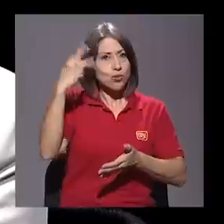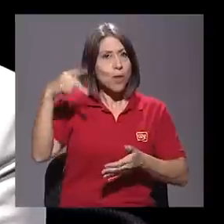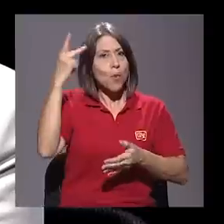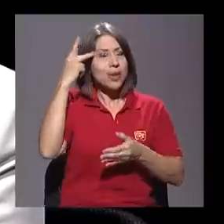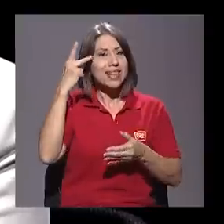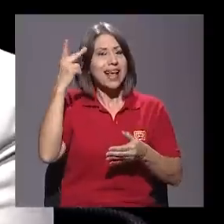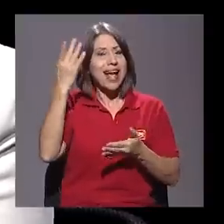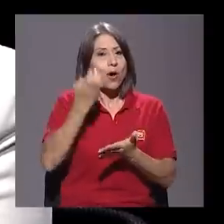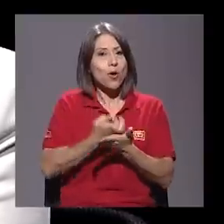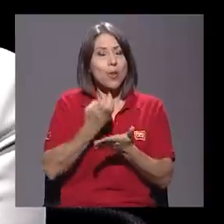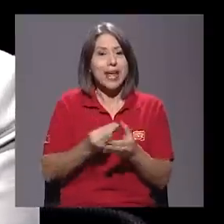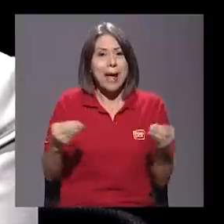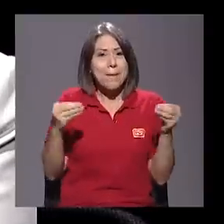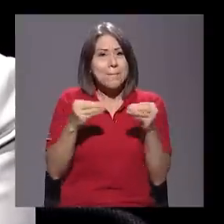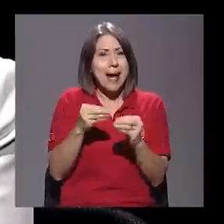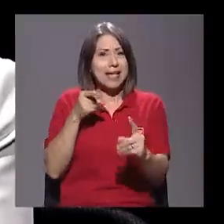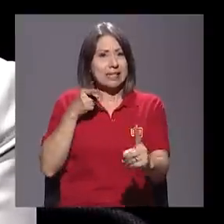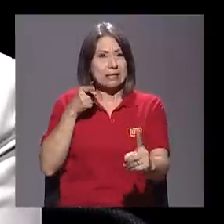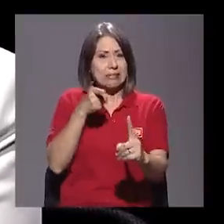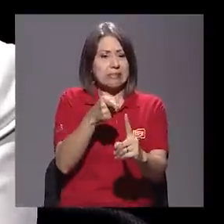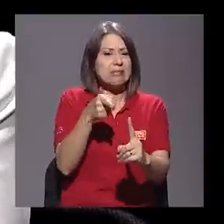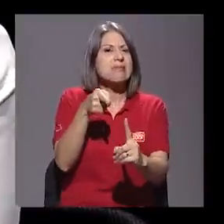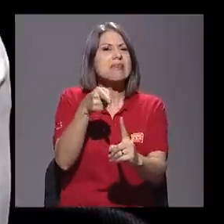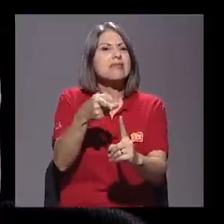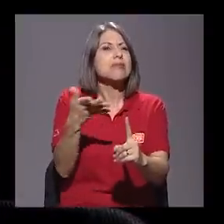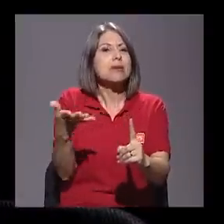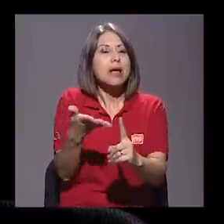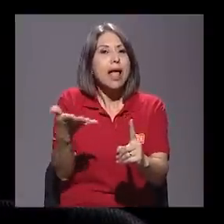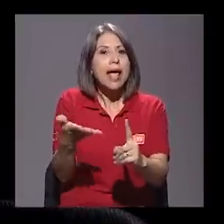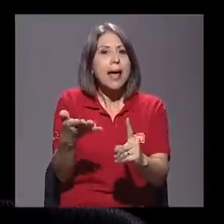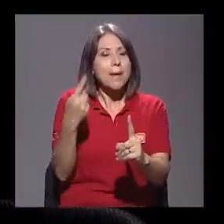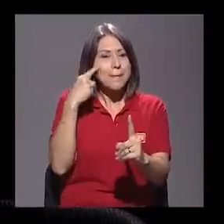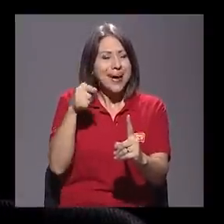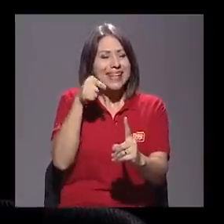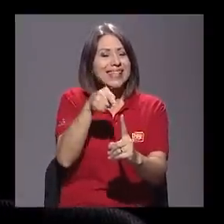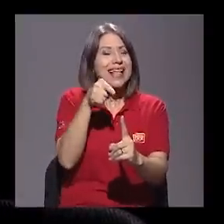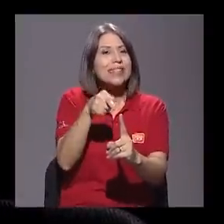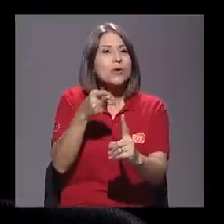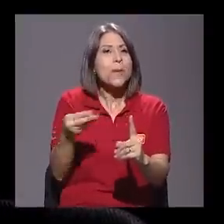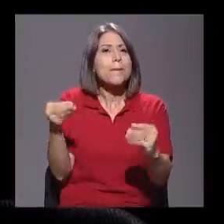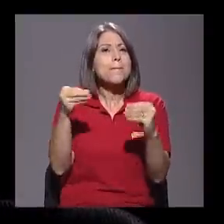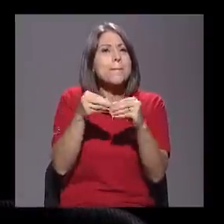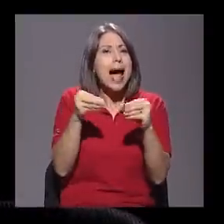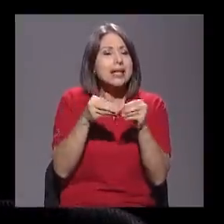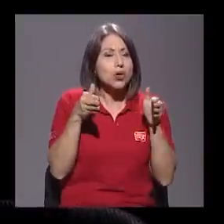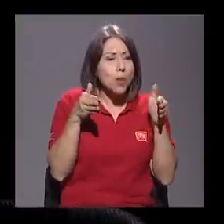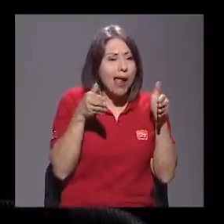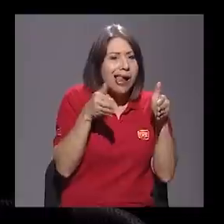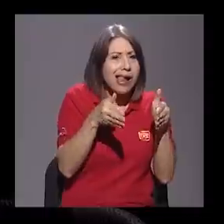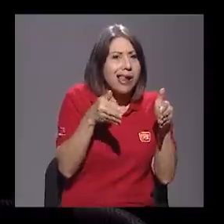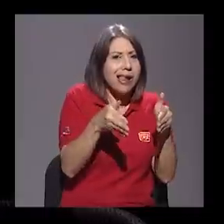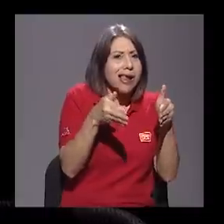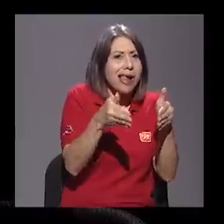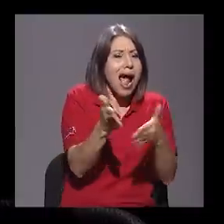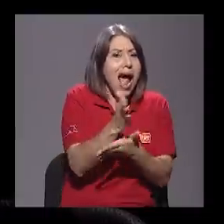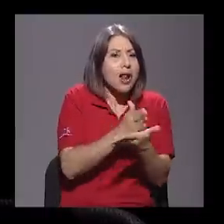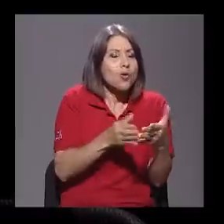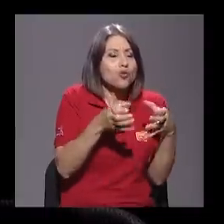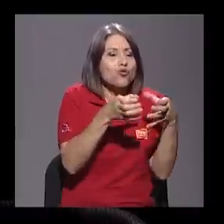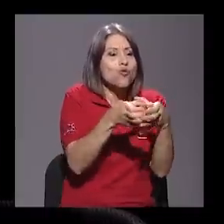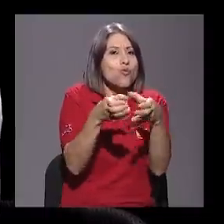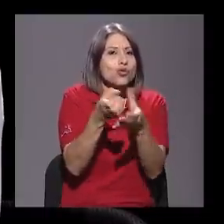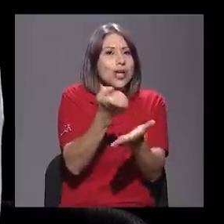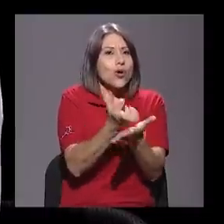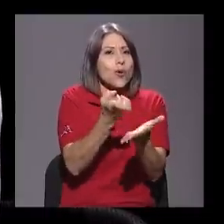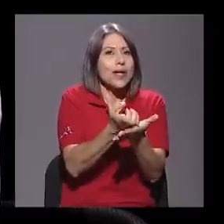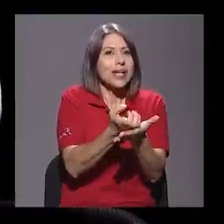lógica. ¿Cuál lógica? Una lógica que pareciera inclinarse más hacia ciertos sectores económicos, ciertas élites, a favor